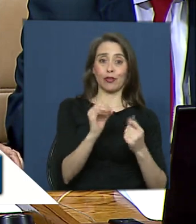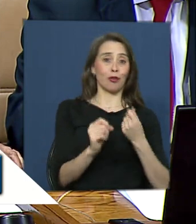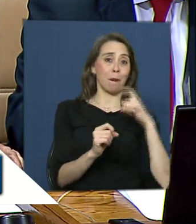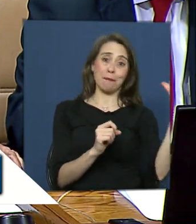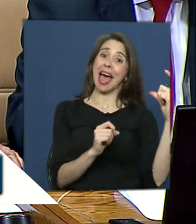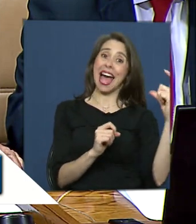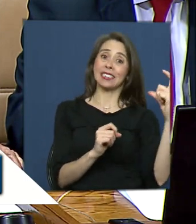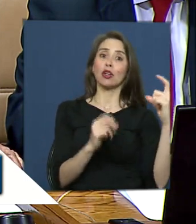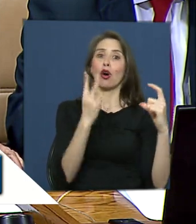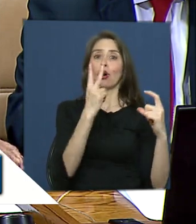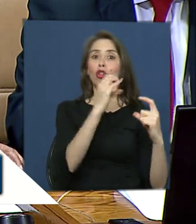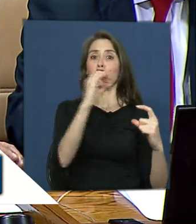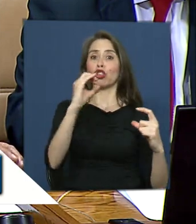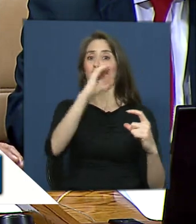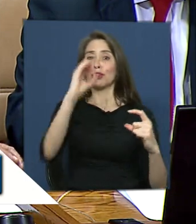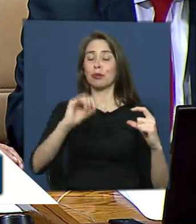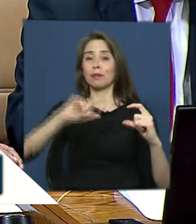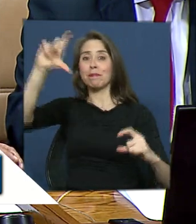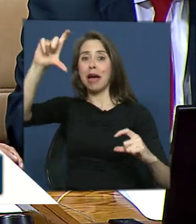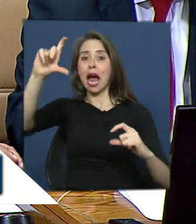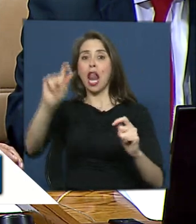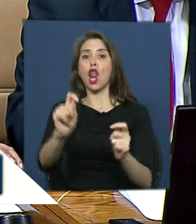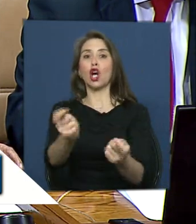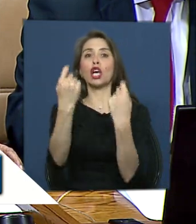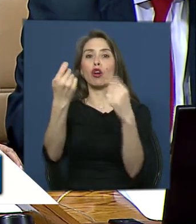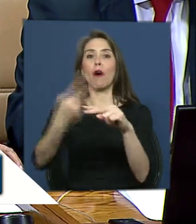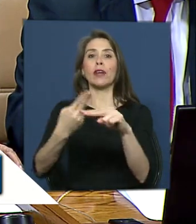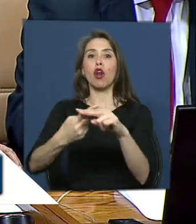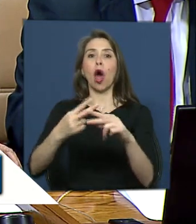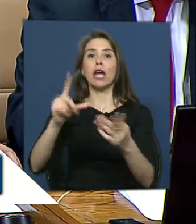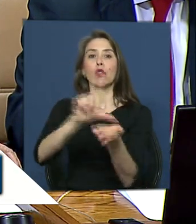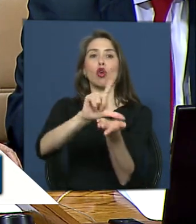incluso. Y lejos de esta,